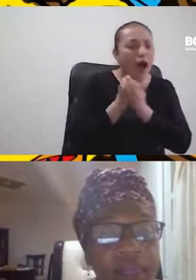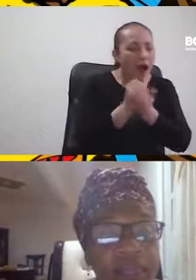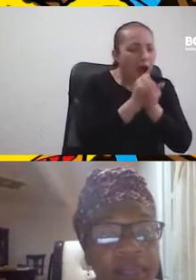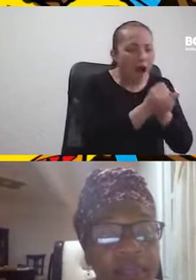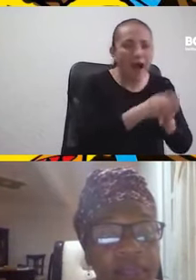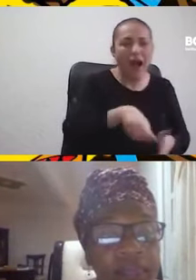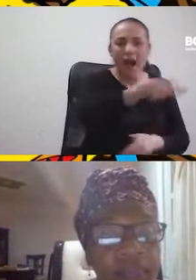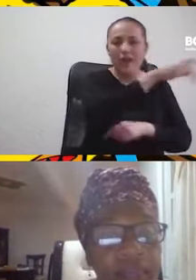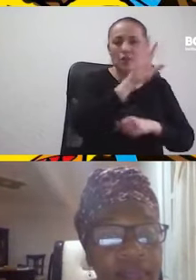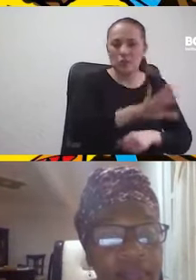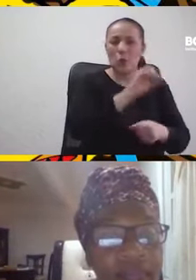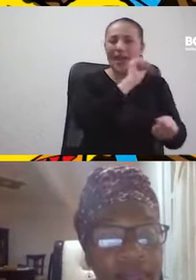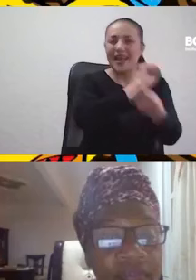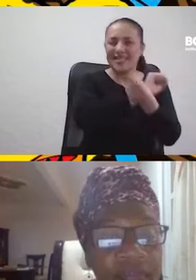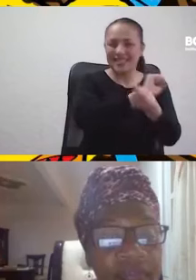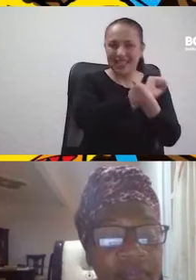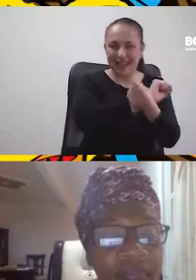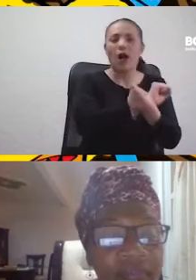Manuel contaba